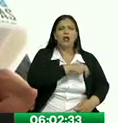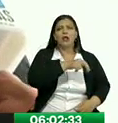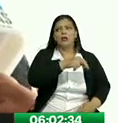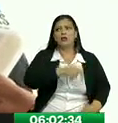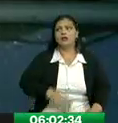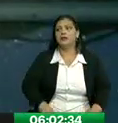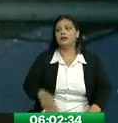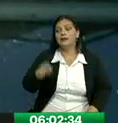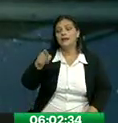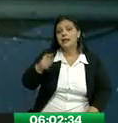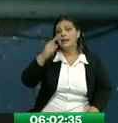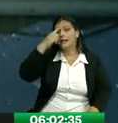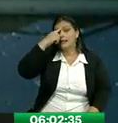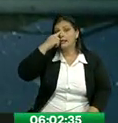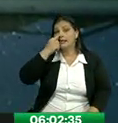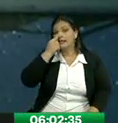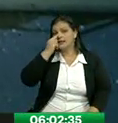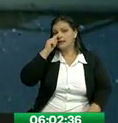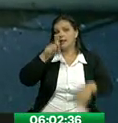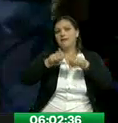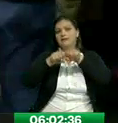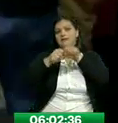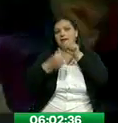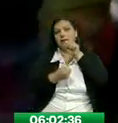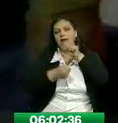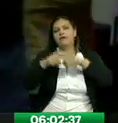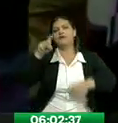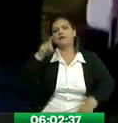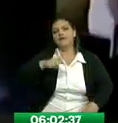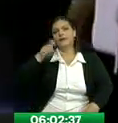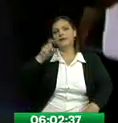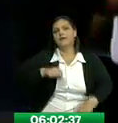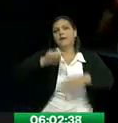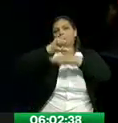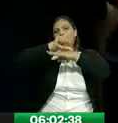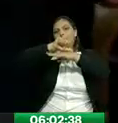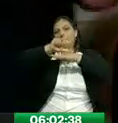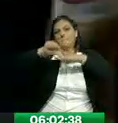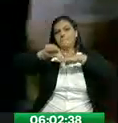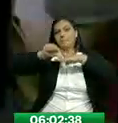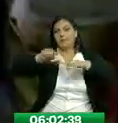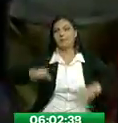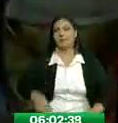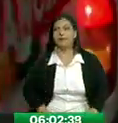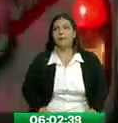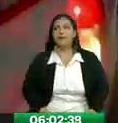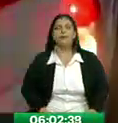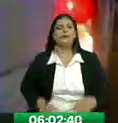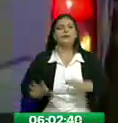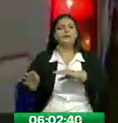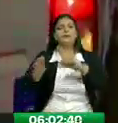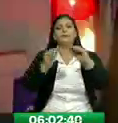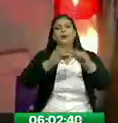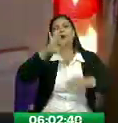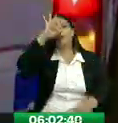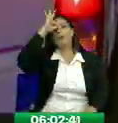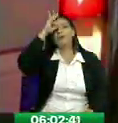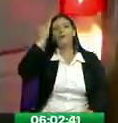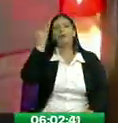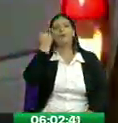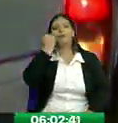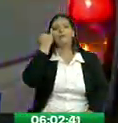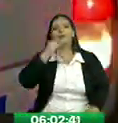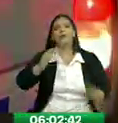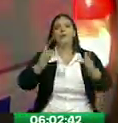a ser operado. El conductor del auto estuvo internado en el hospital Luis Verdaza. Él ya recuperó el alta médica, informó Charlie